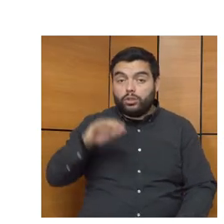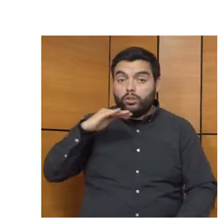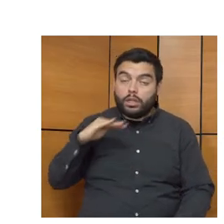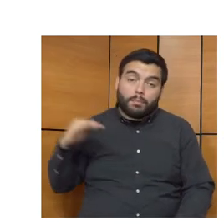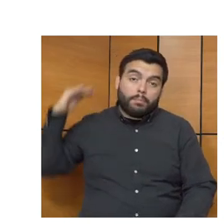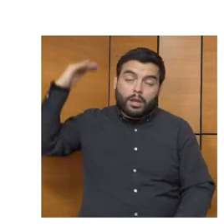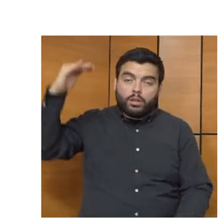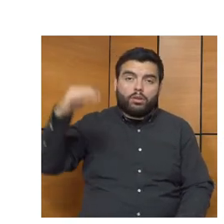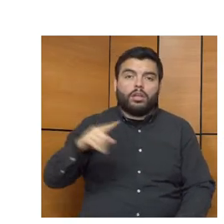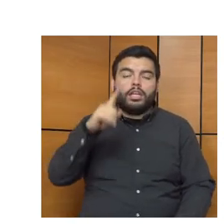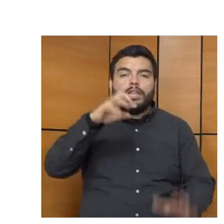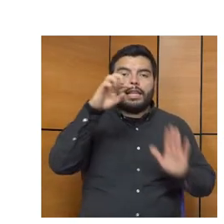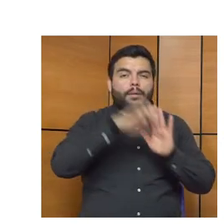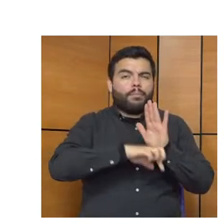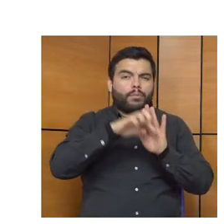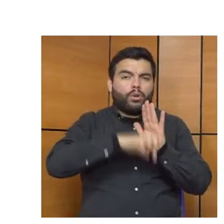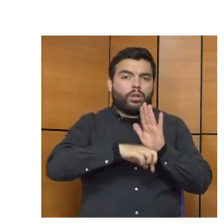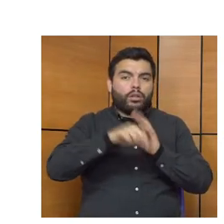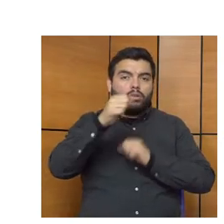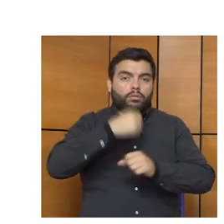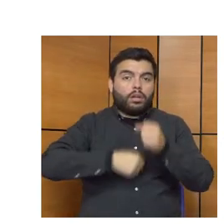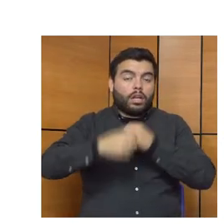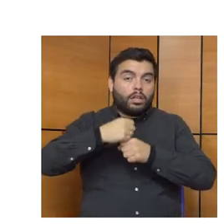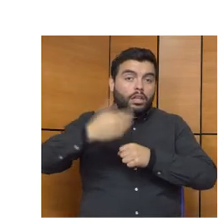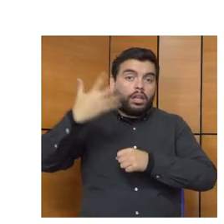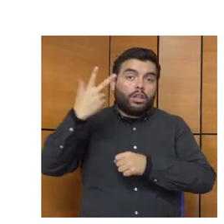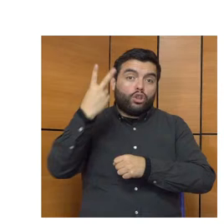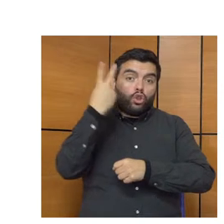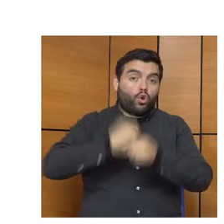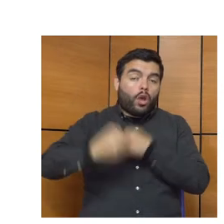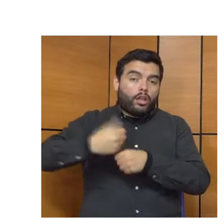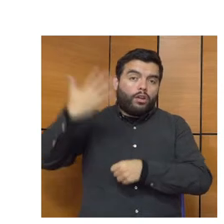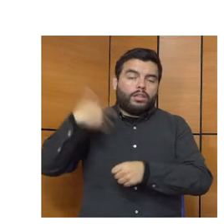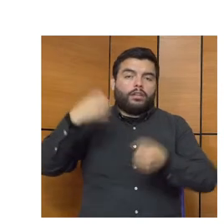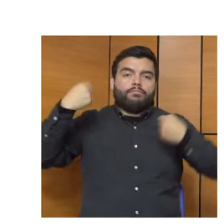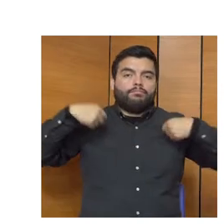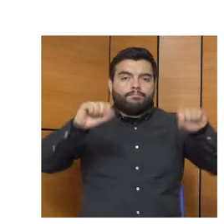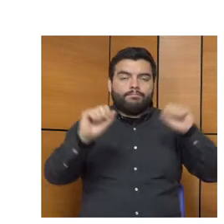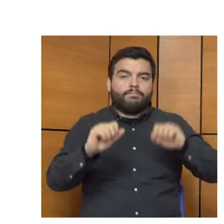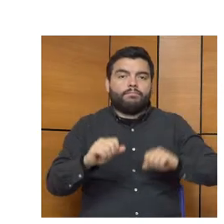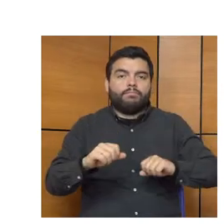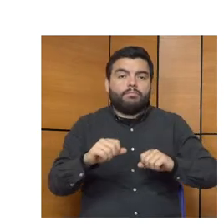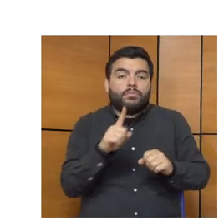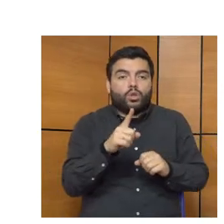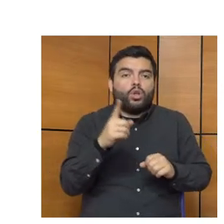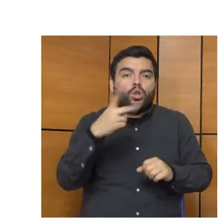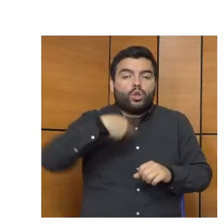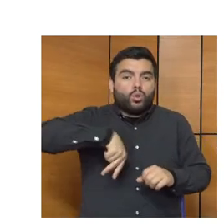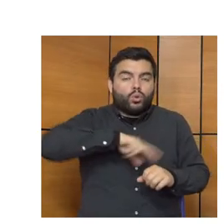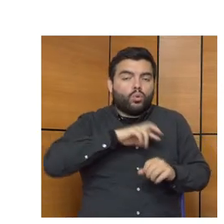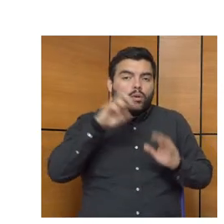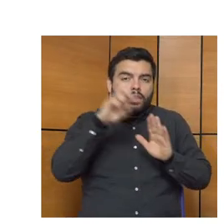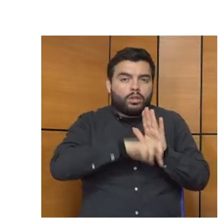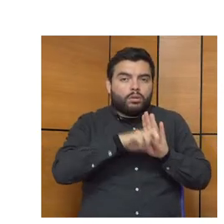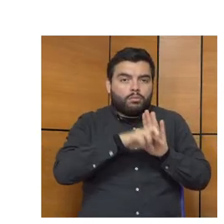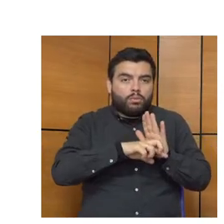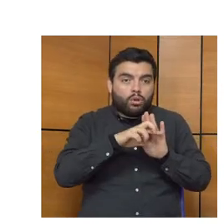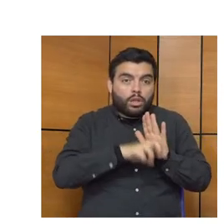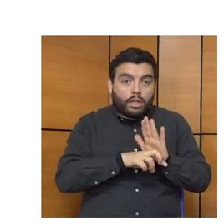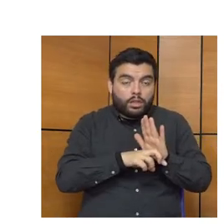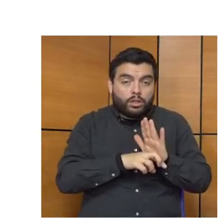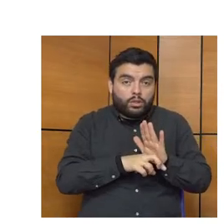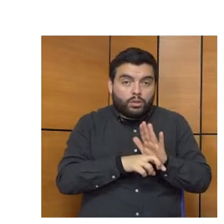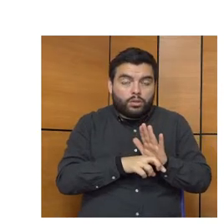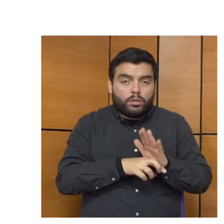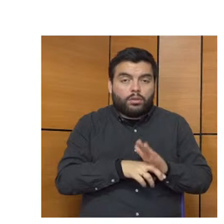Este es un proyecto que se ganó hace 2 años, y la idea de la aproximación de nuestro Nuestro proyecto es buscar clases latentes. Ya